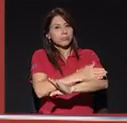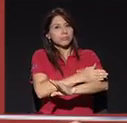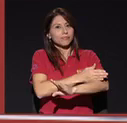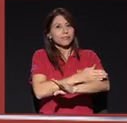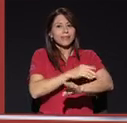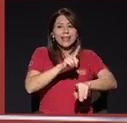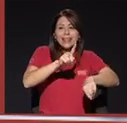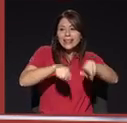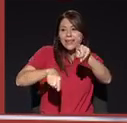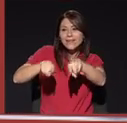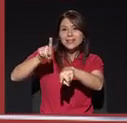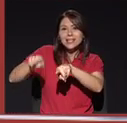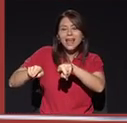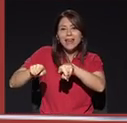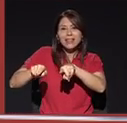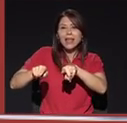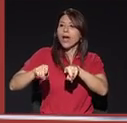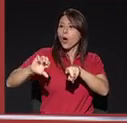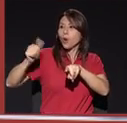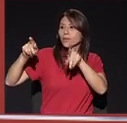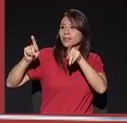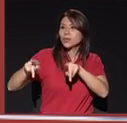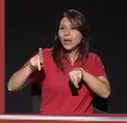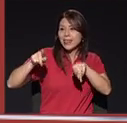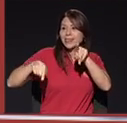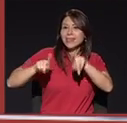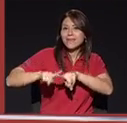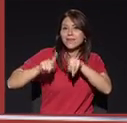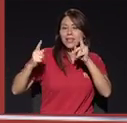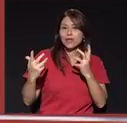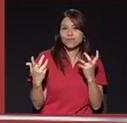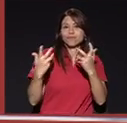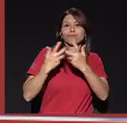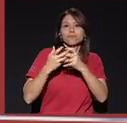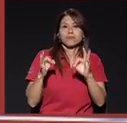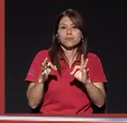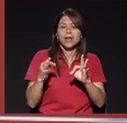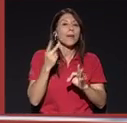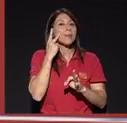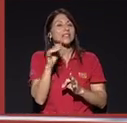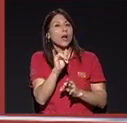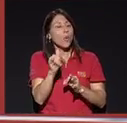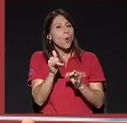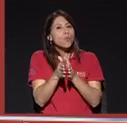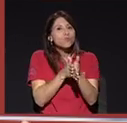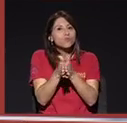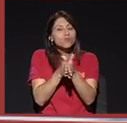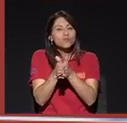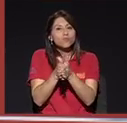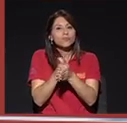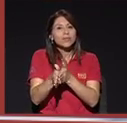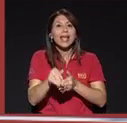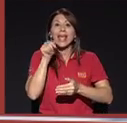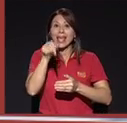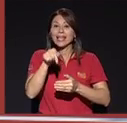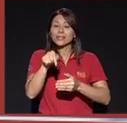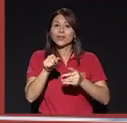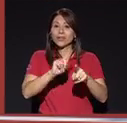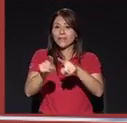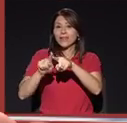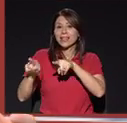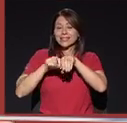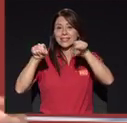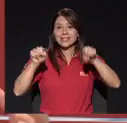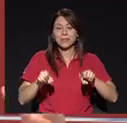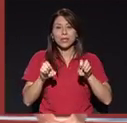particular va a complementar la diversidad del otro. Entonces, vista como riqueza. Ese salto en las modalidades de los sistemas educativos,